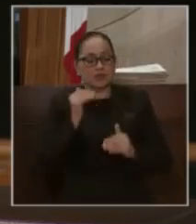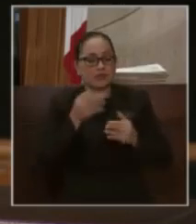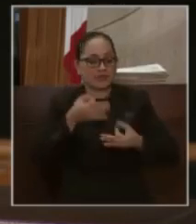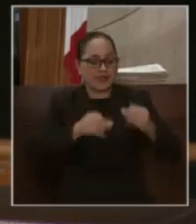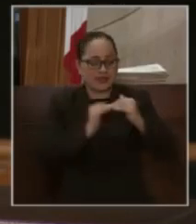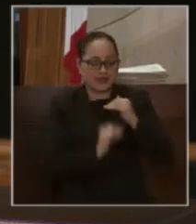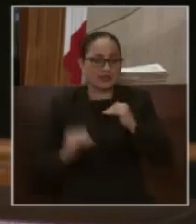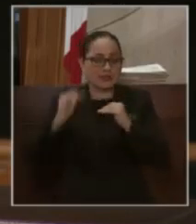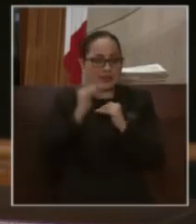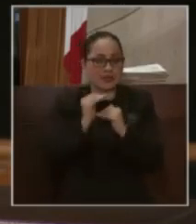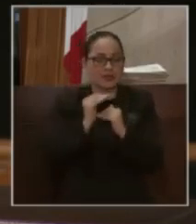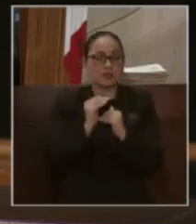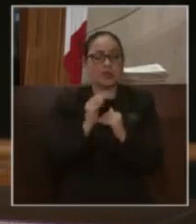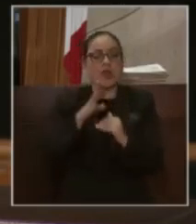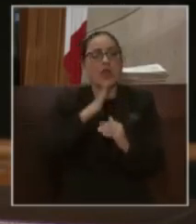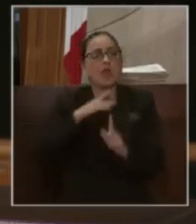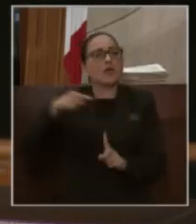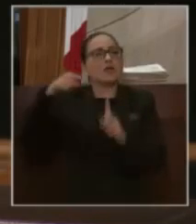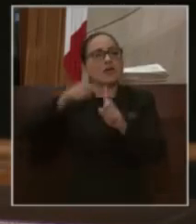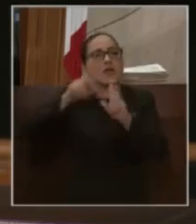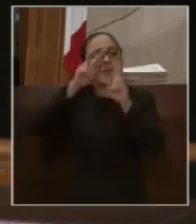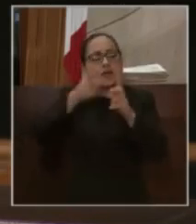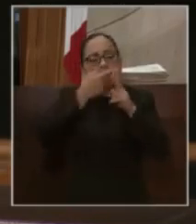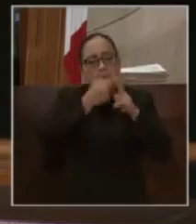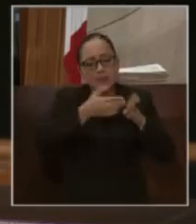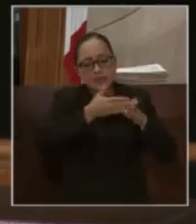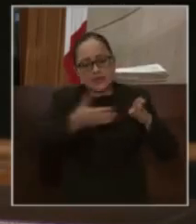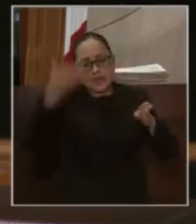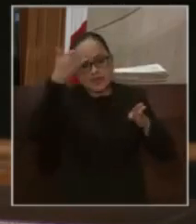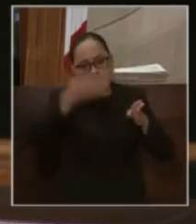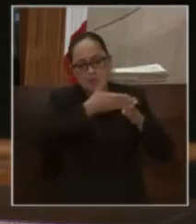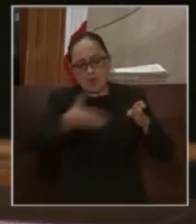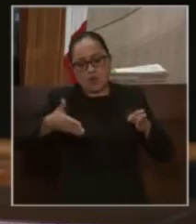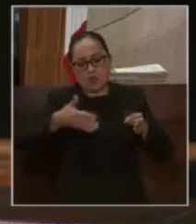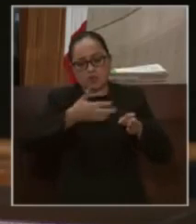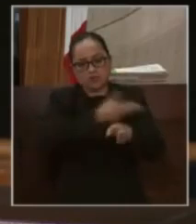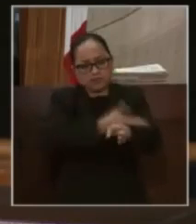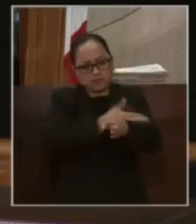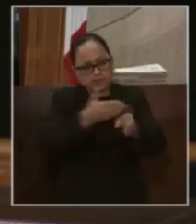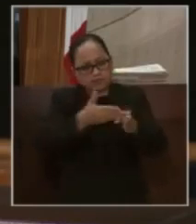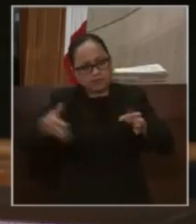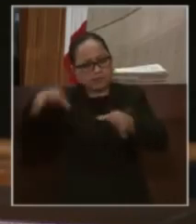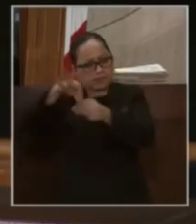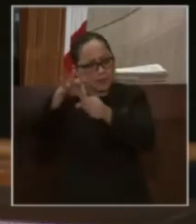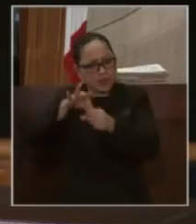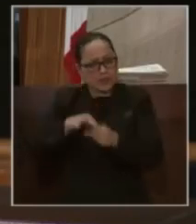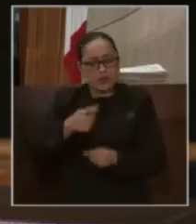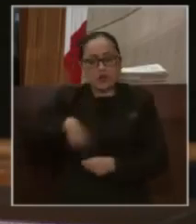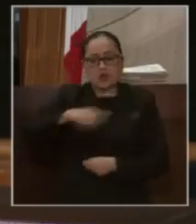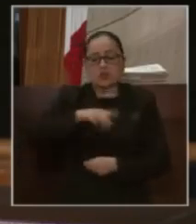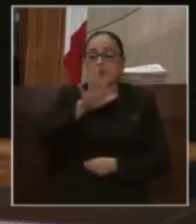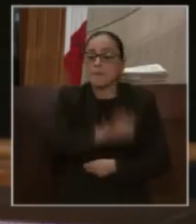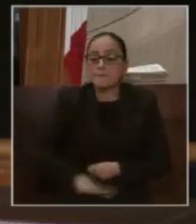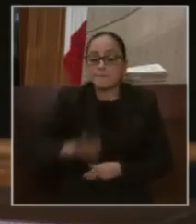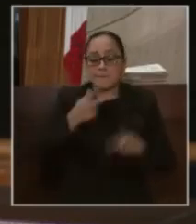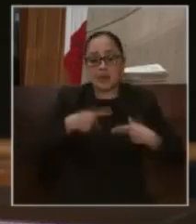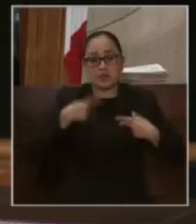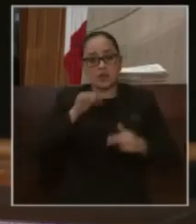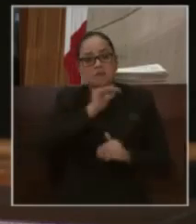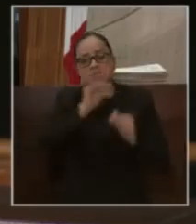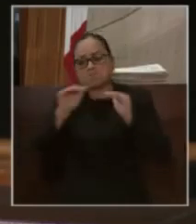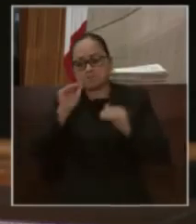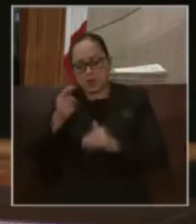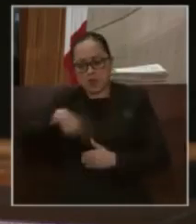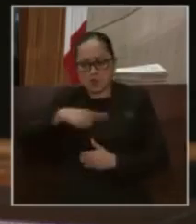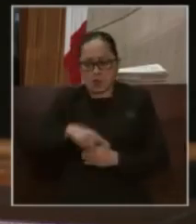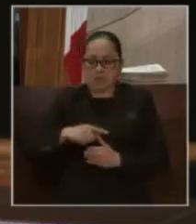Superior, celebrada con motivo del inicio del proceso electoral, pedimos a la ciudadanía que respaldaran